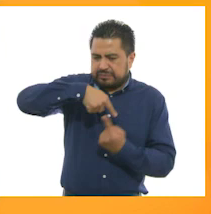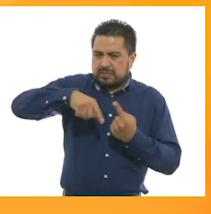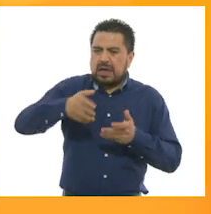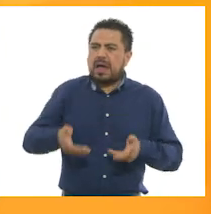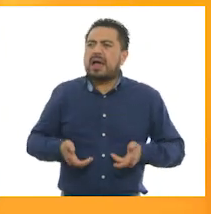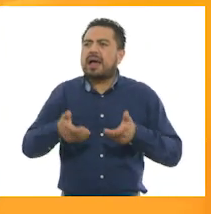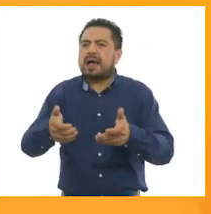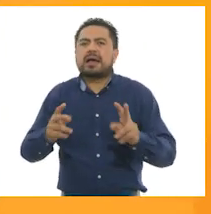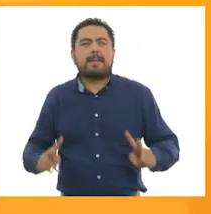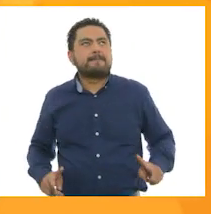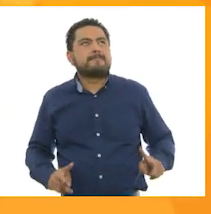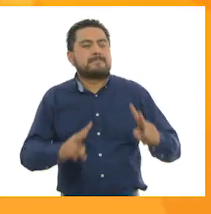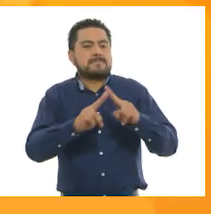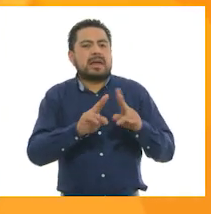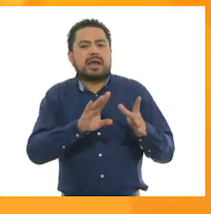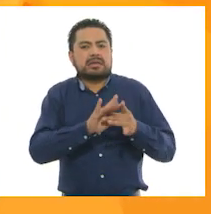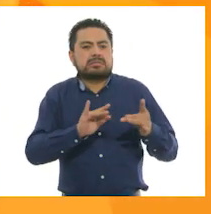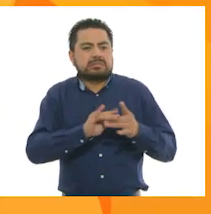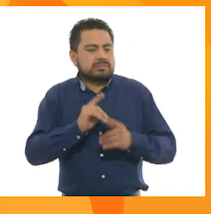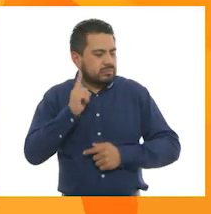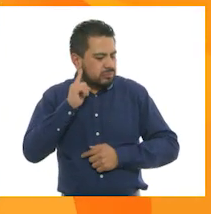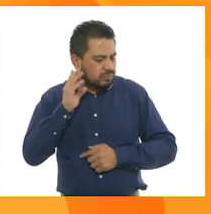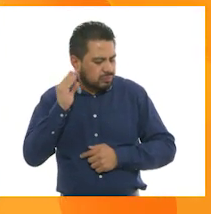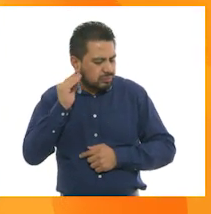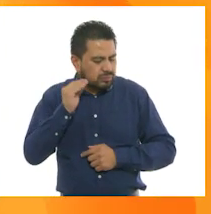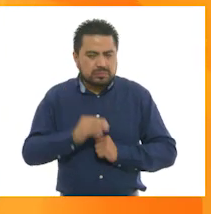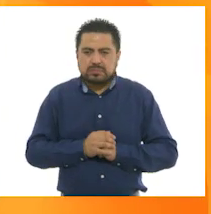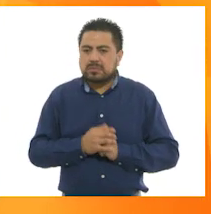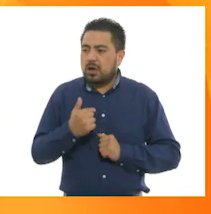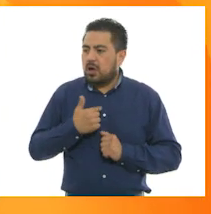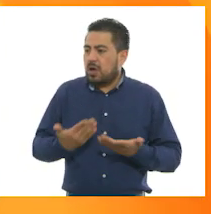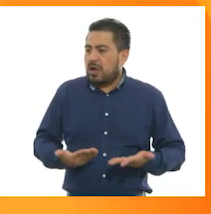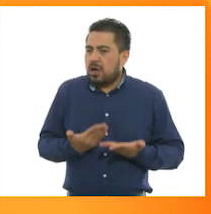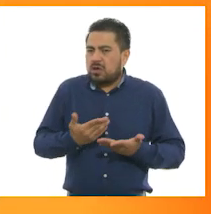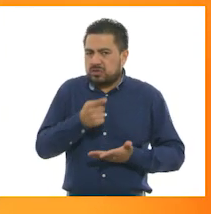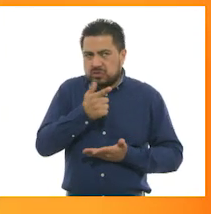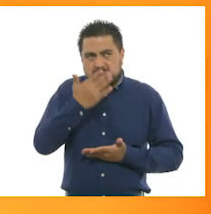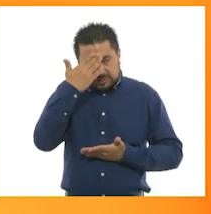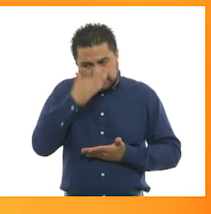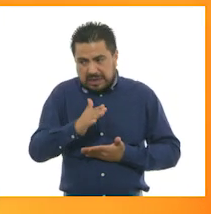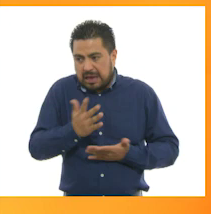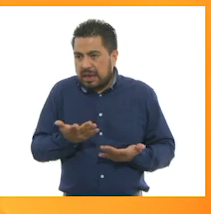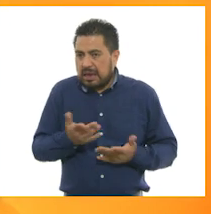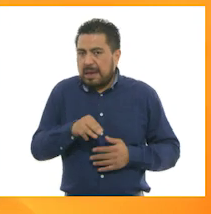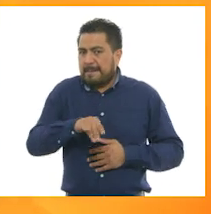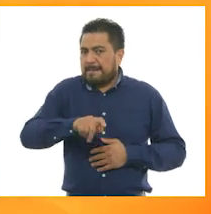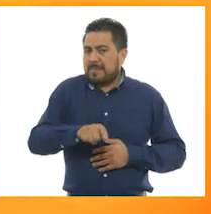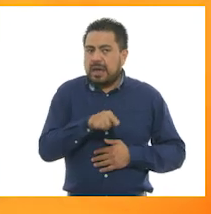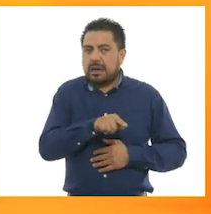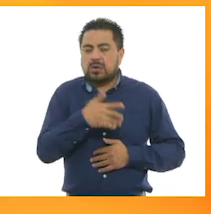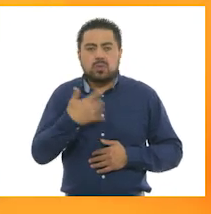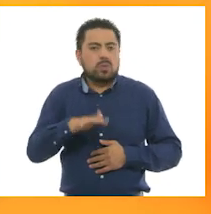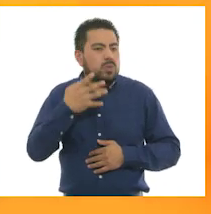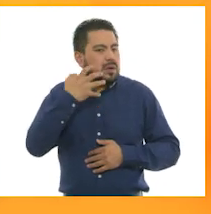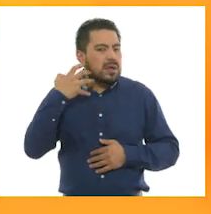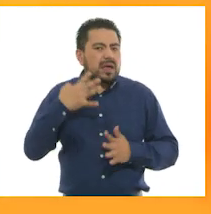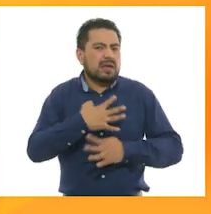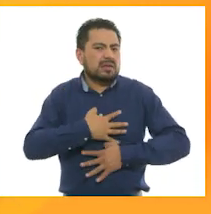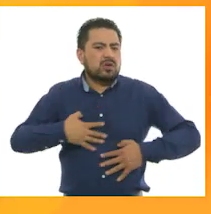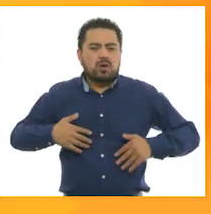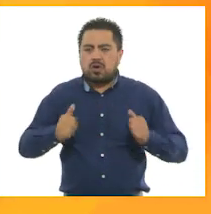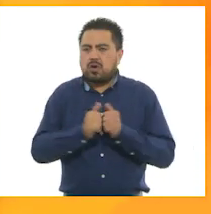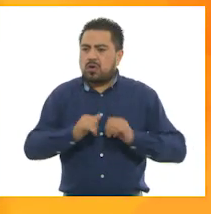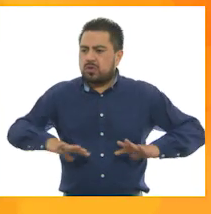calles de París, le susurró. Baila como solo tú sabes. Eres Max, el tigre con